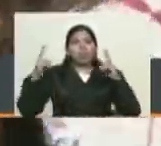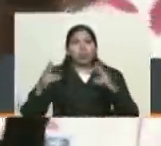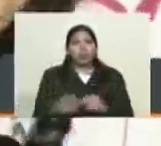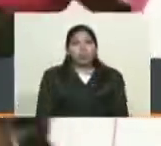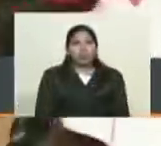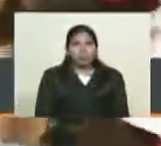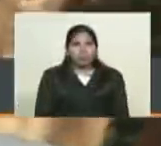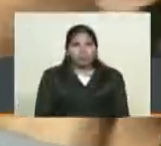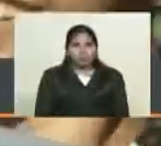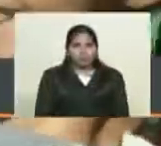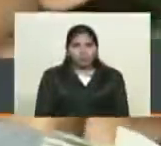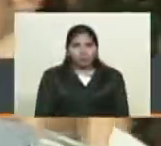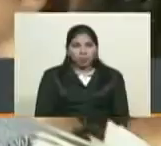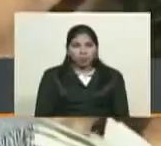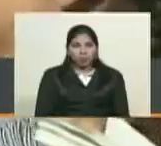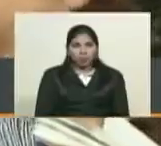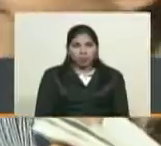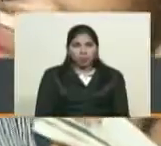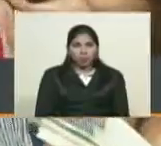enfrentar.